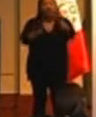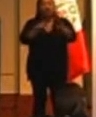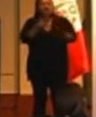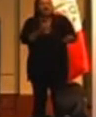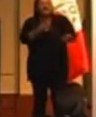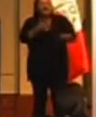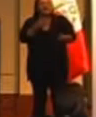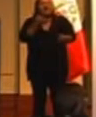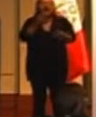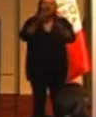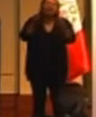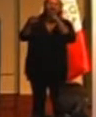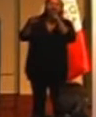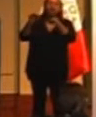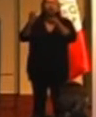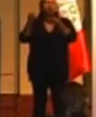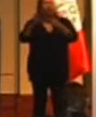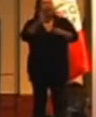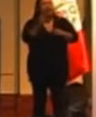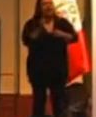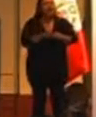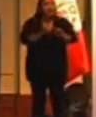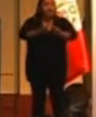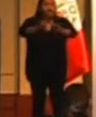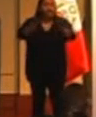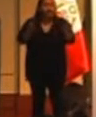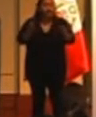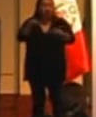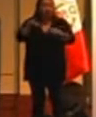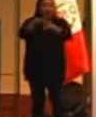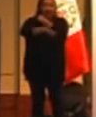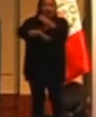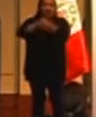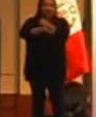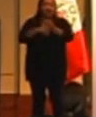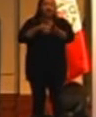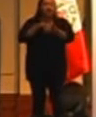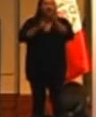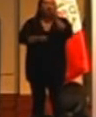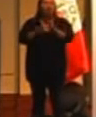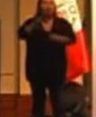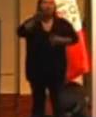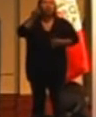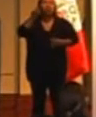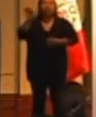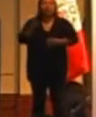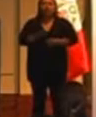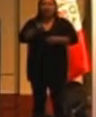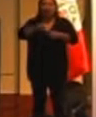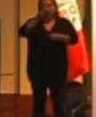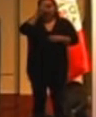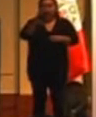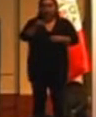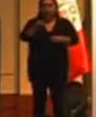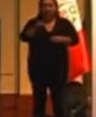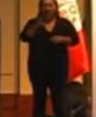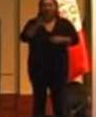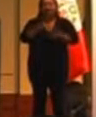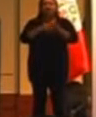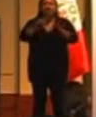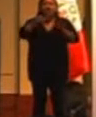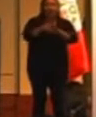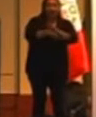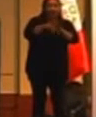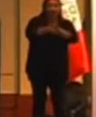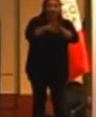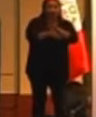alta. Sin embargo, no somos un país donde las tasas que estén referidas a homicidio sea